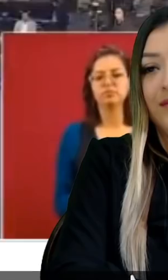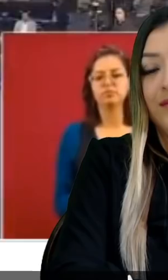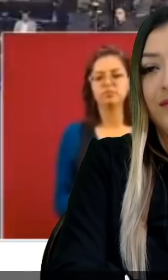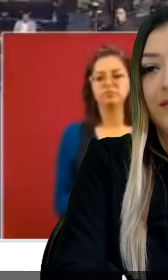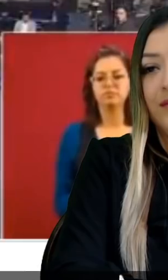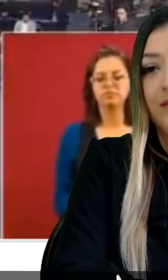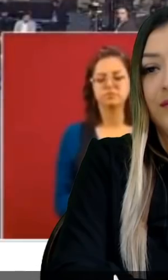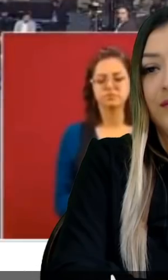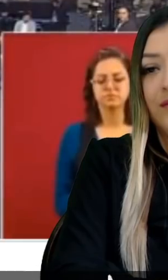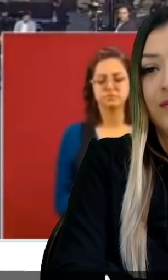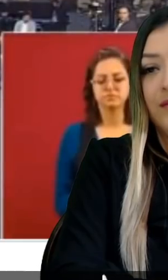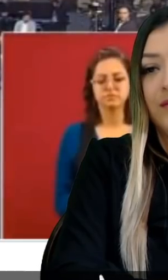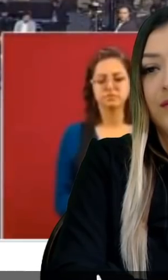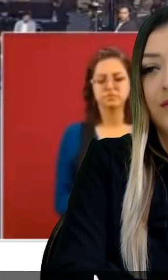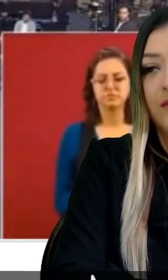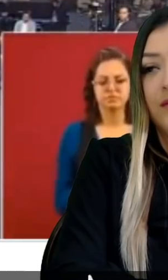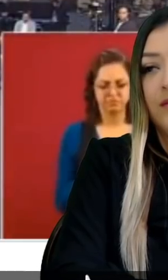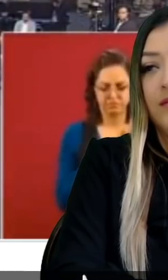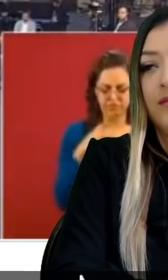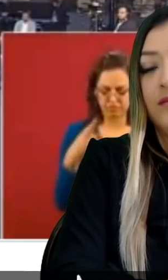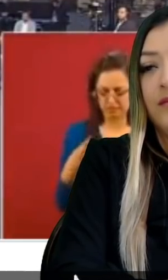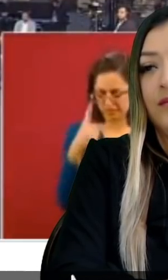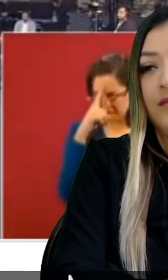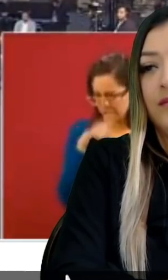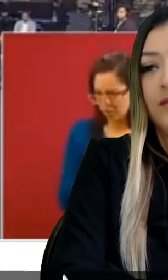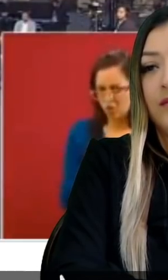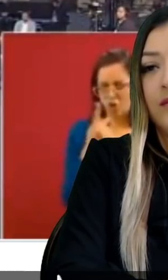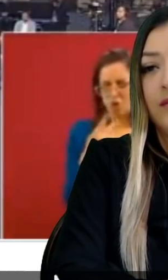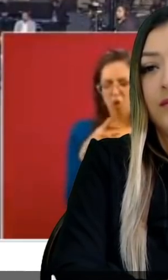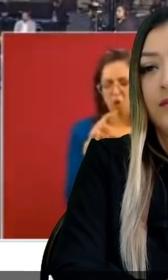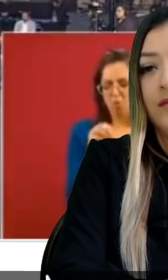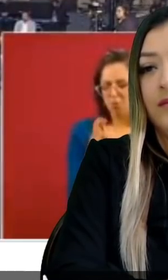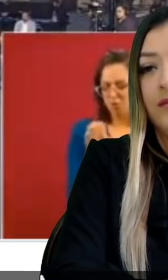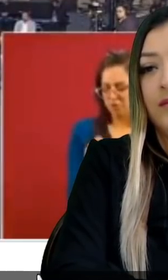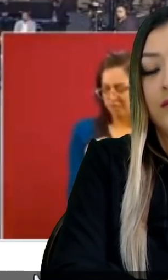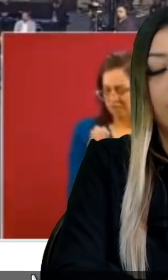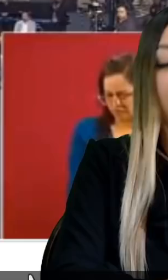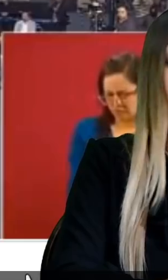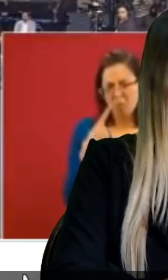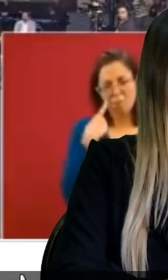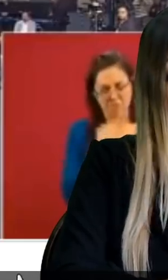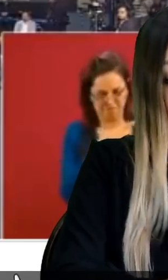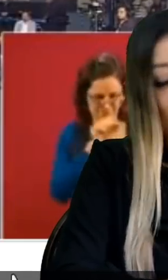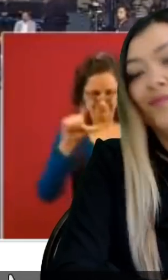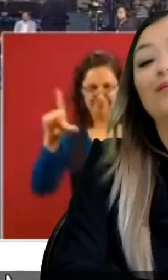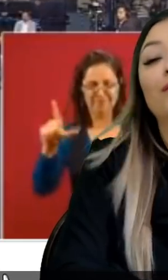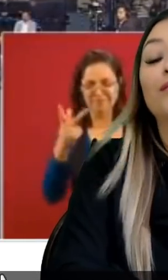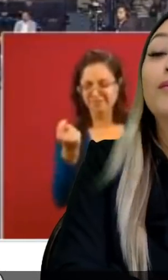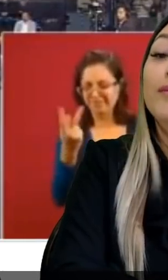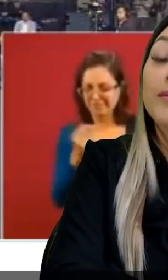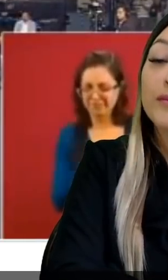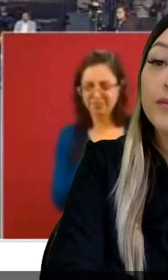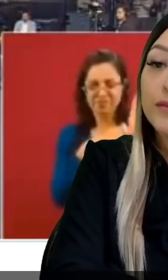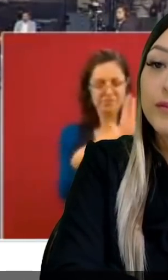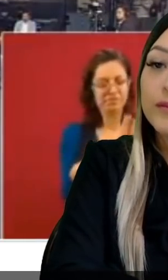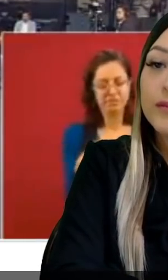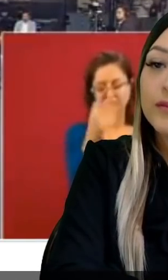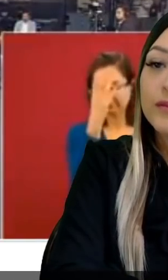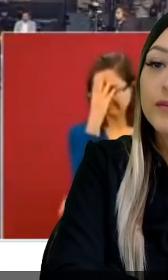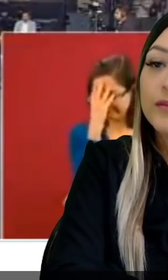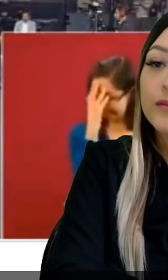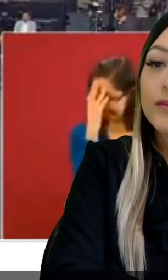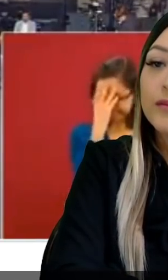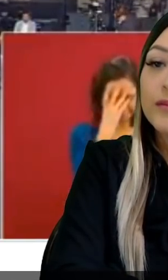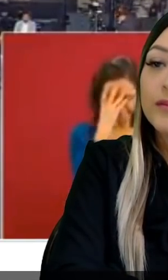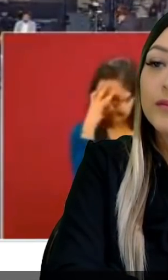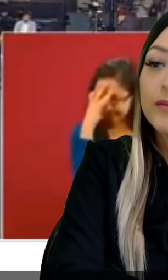proceso. A ver, ¿no la pones? No, no, no, no, no, no, no.